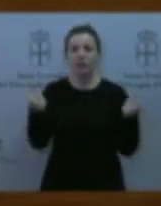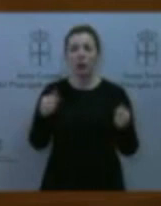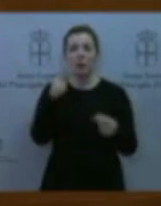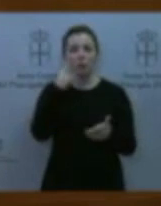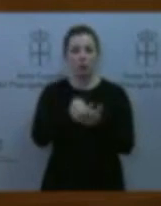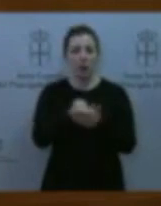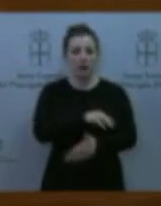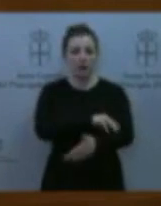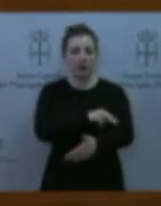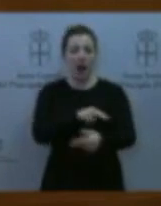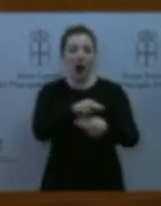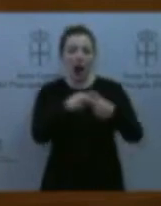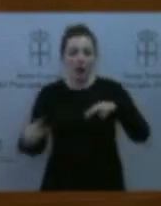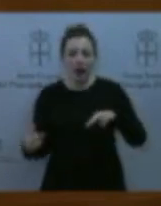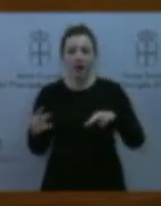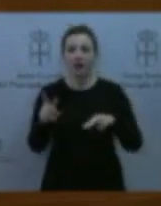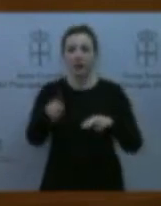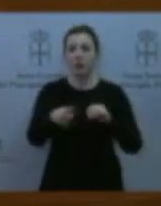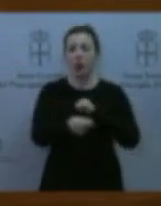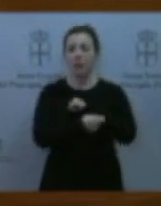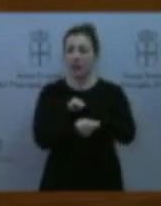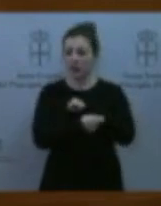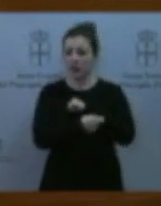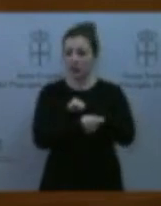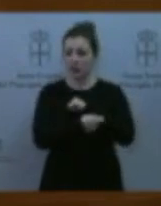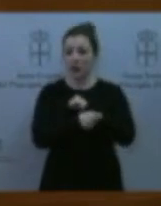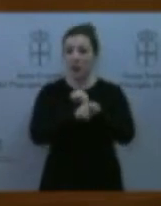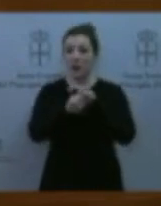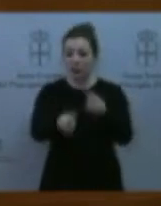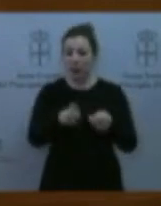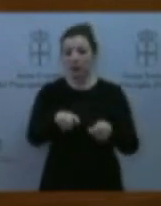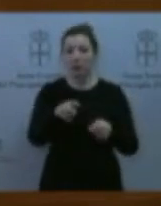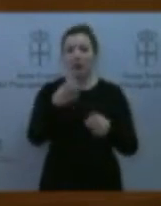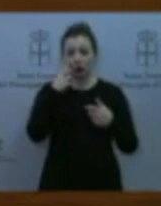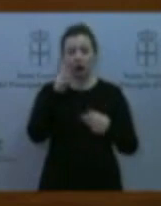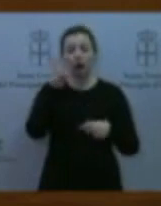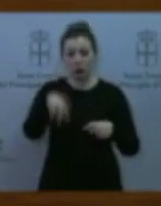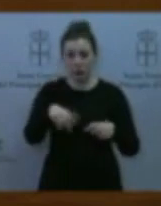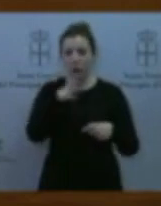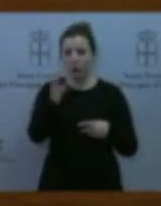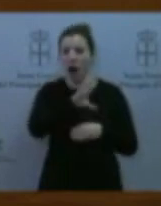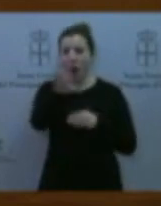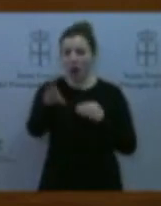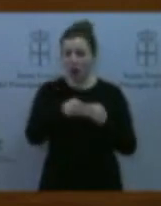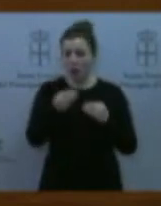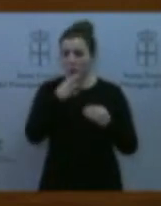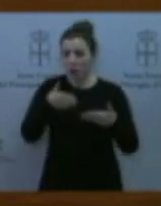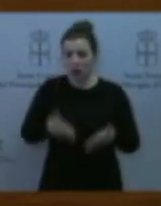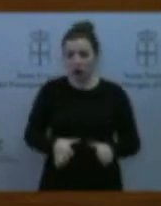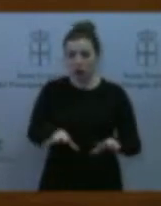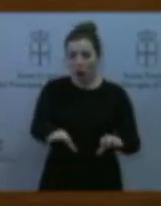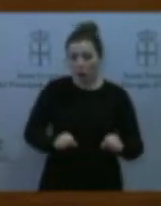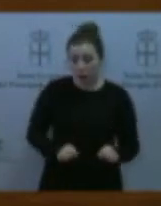que ya iba siendo hora, una disposición añadida en cuanto a los hijos adoptivos y predilectos de Asturias que estén